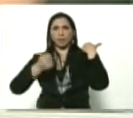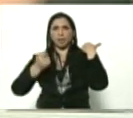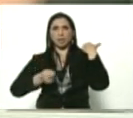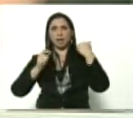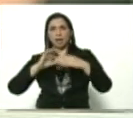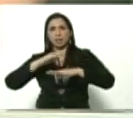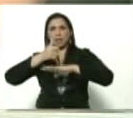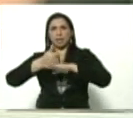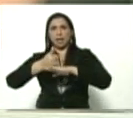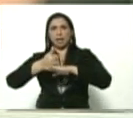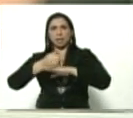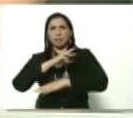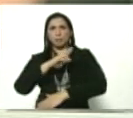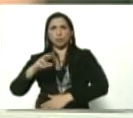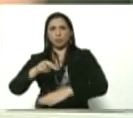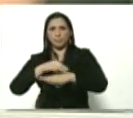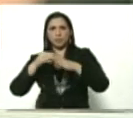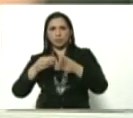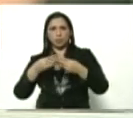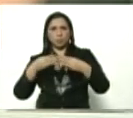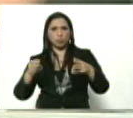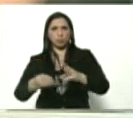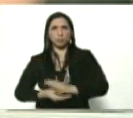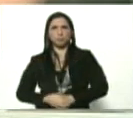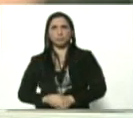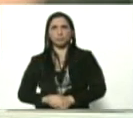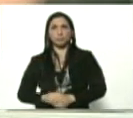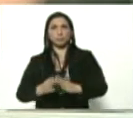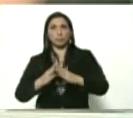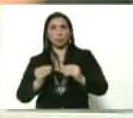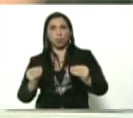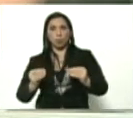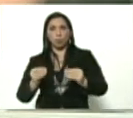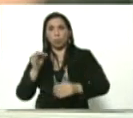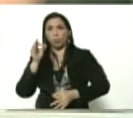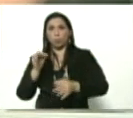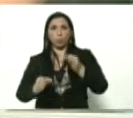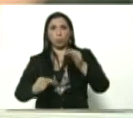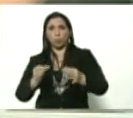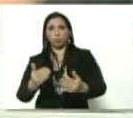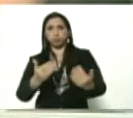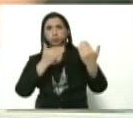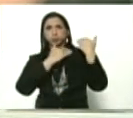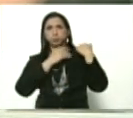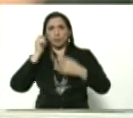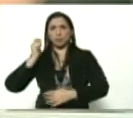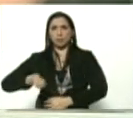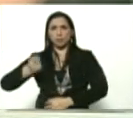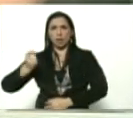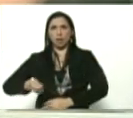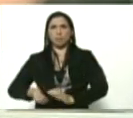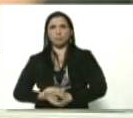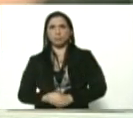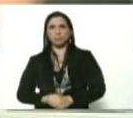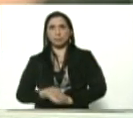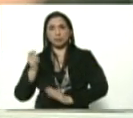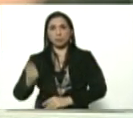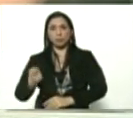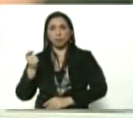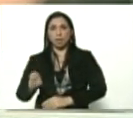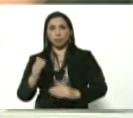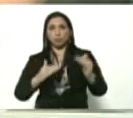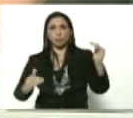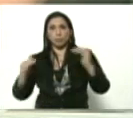de la República, el Ministerio Público. Y toda la parte judicial la llevan los tribunales, el Tribunal Supremo